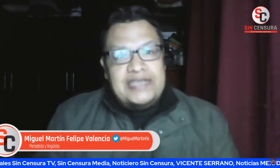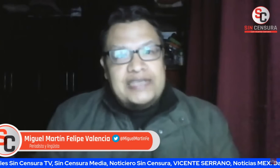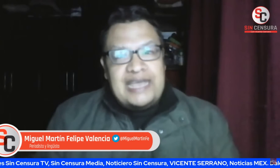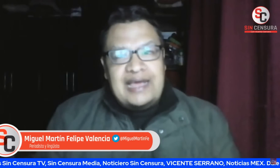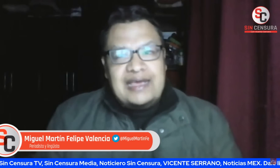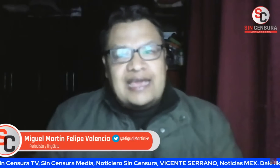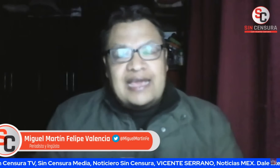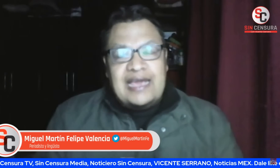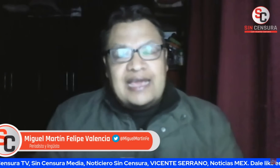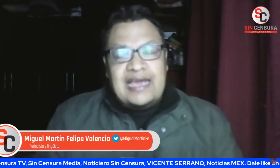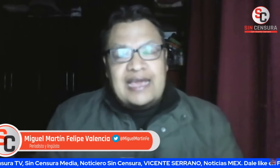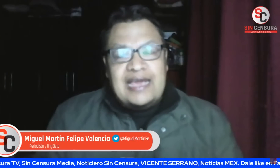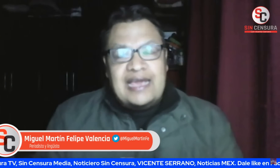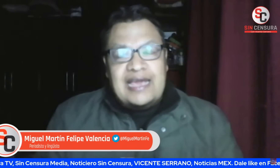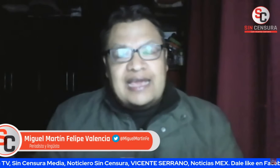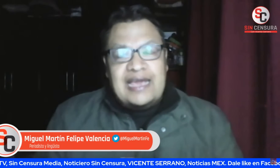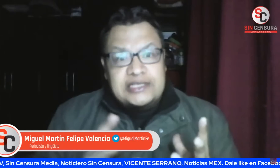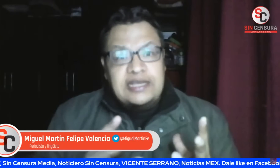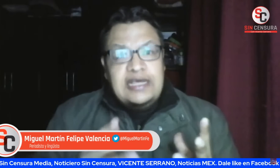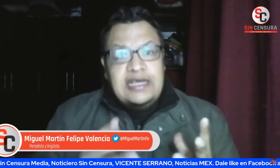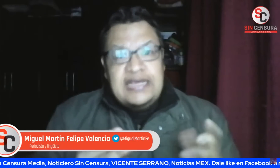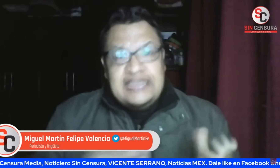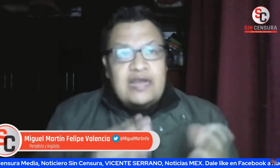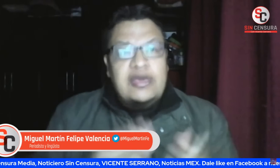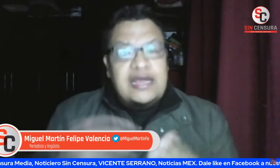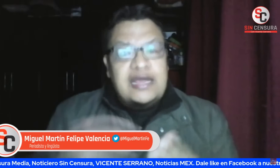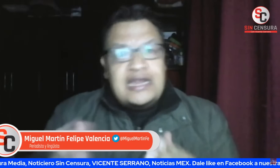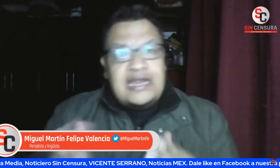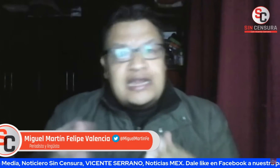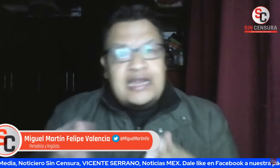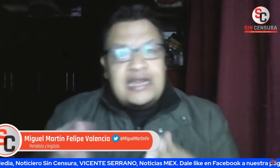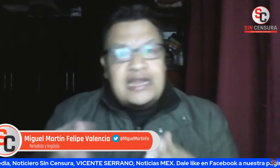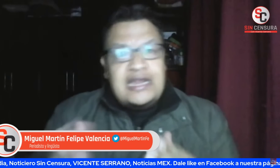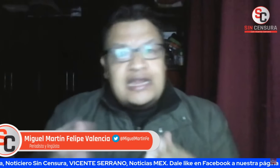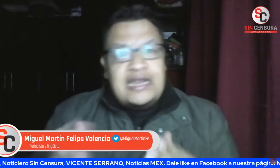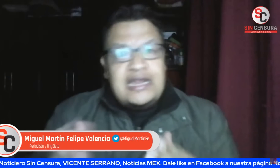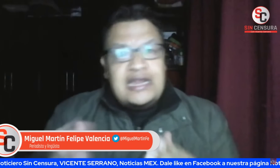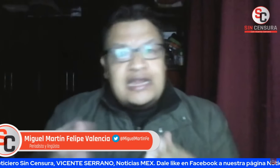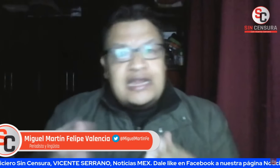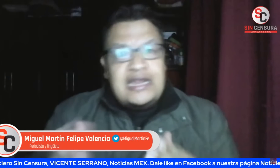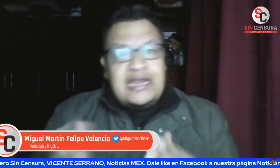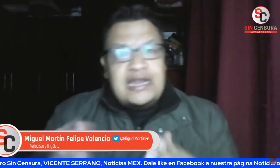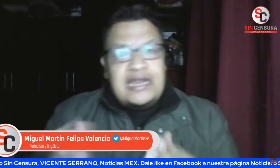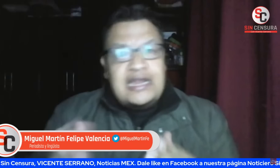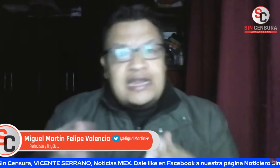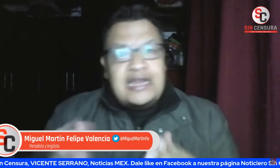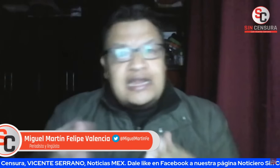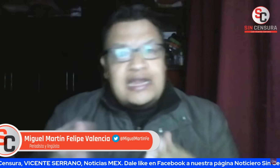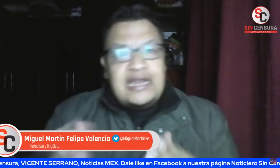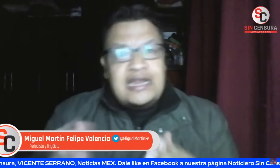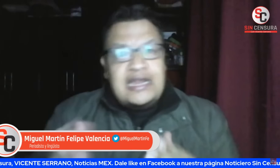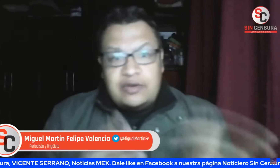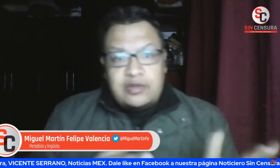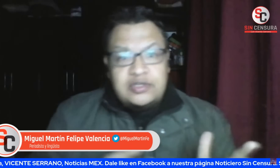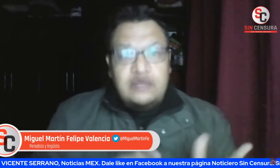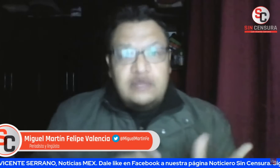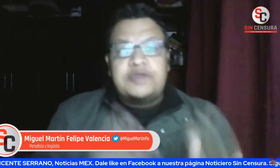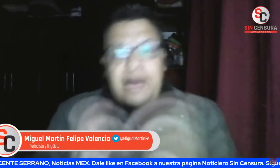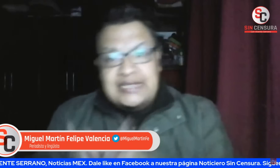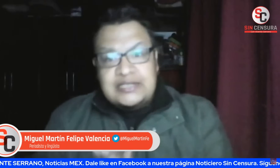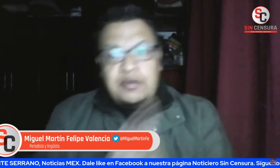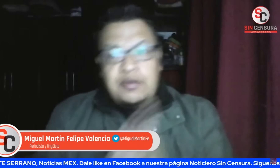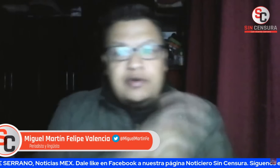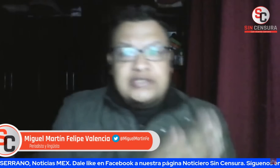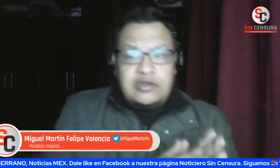le pesa que haya gente que se apellide López, y esa lógica telenovelera donde unos apellidos son mejores que otros, donde